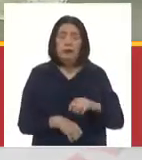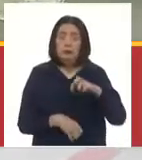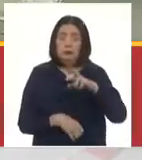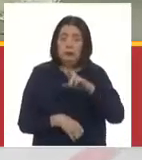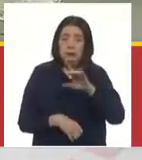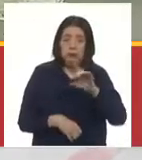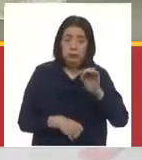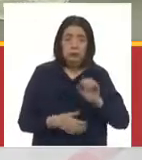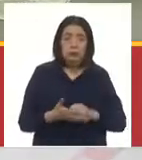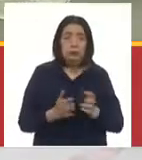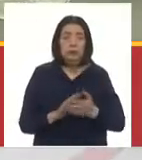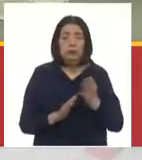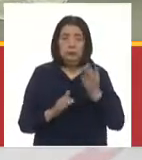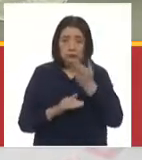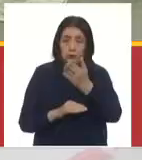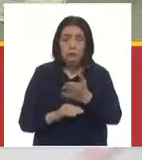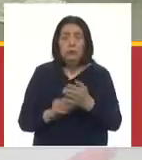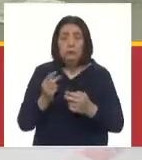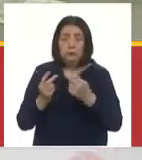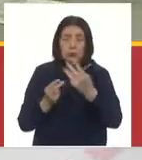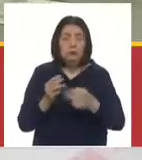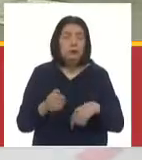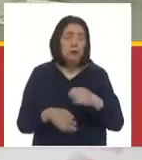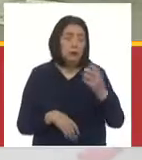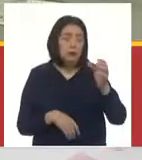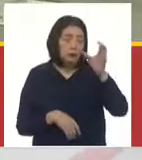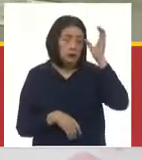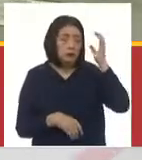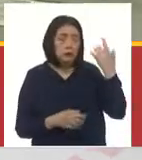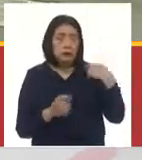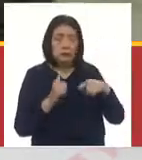y ha ido a visitar al señor Castillo. También estuvo